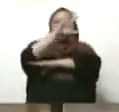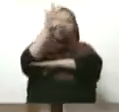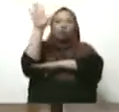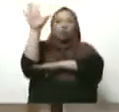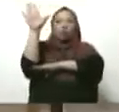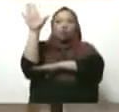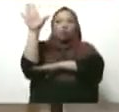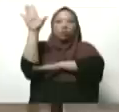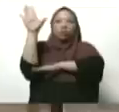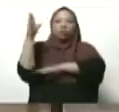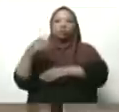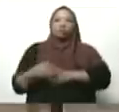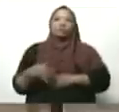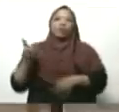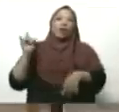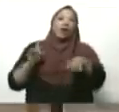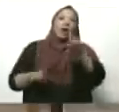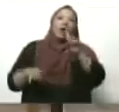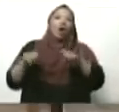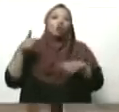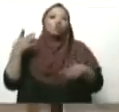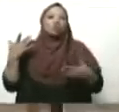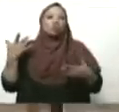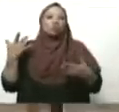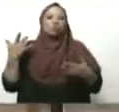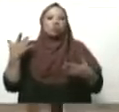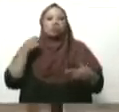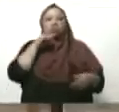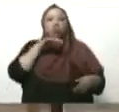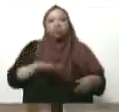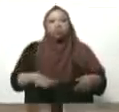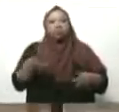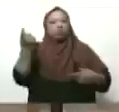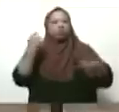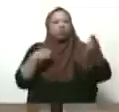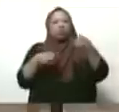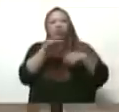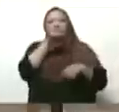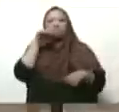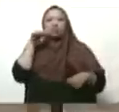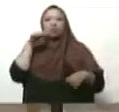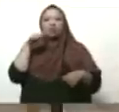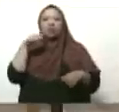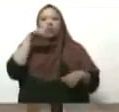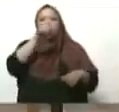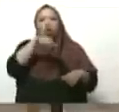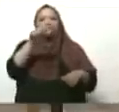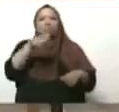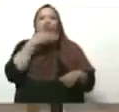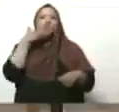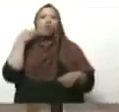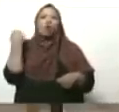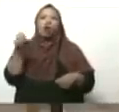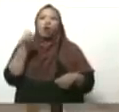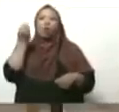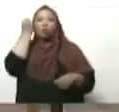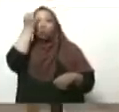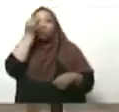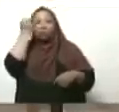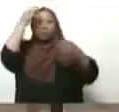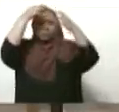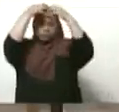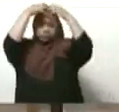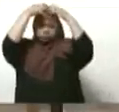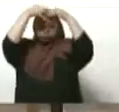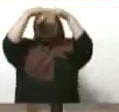estoy citando sólo algunas de estas series están arcos seres han intentado lavarle la cara de